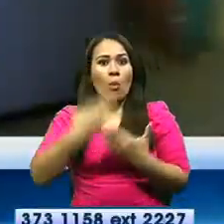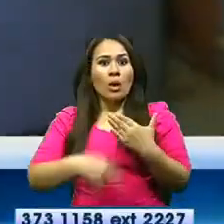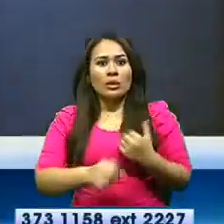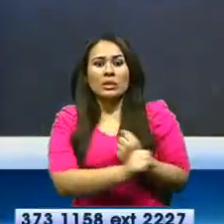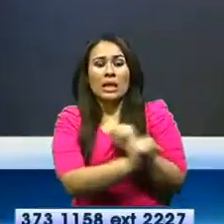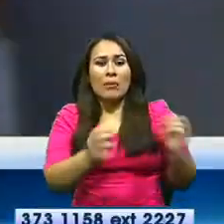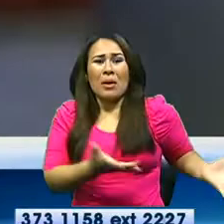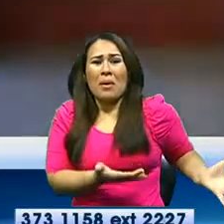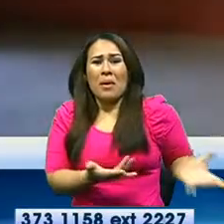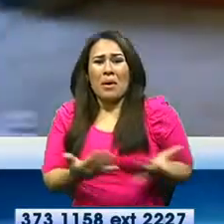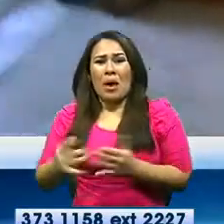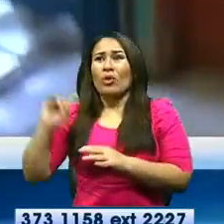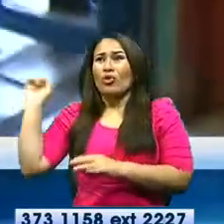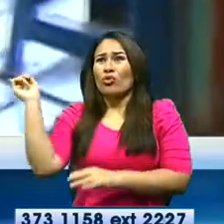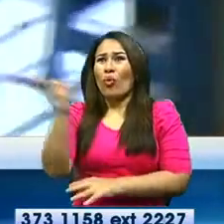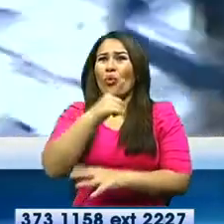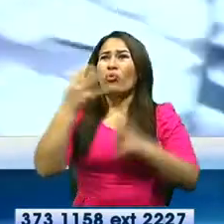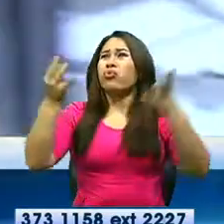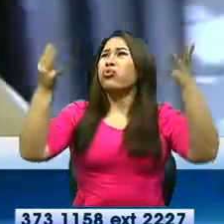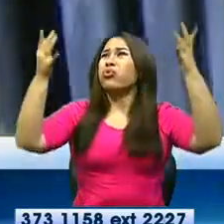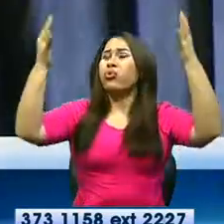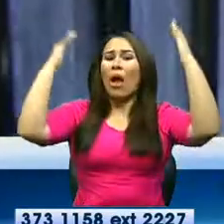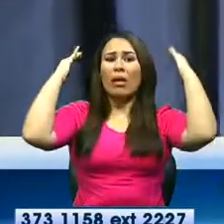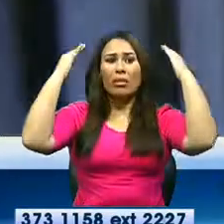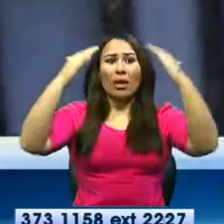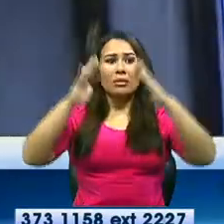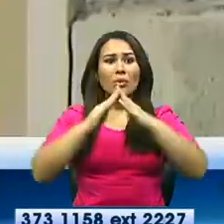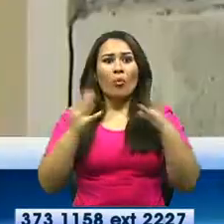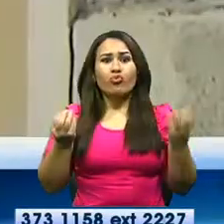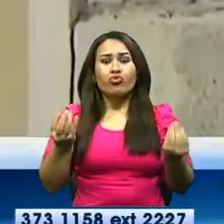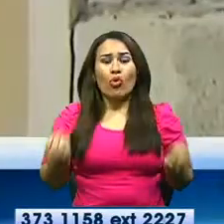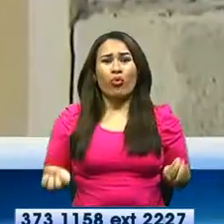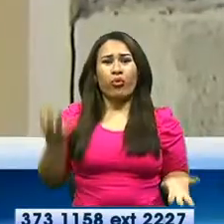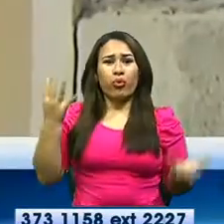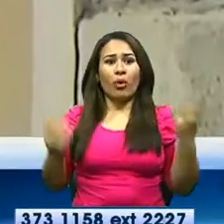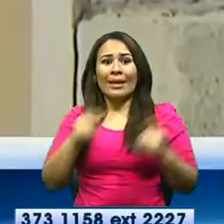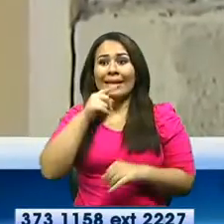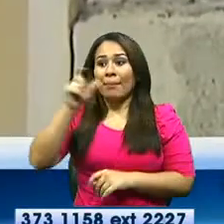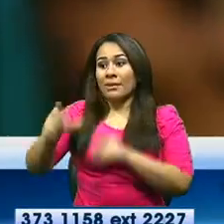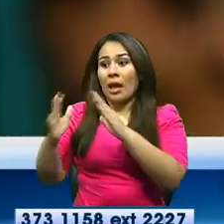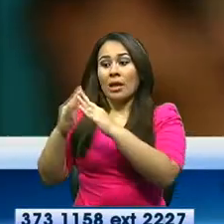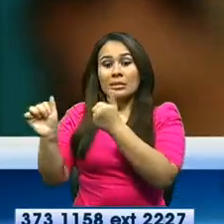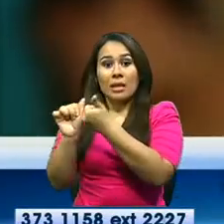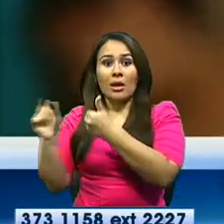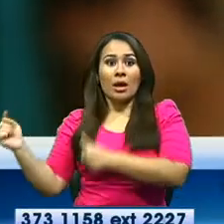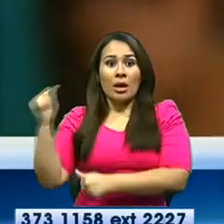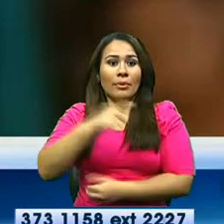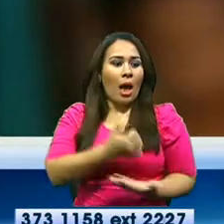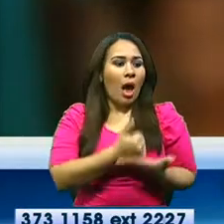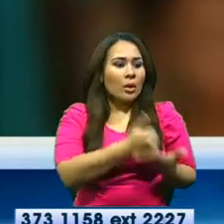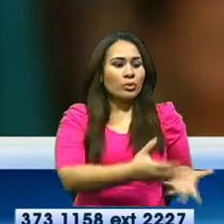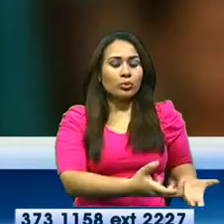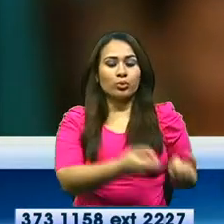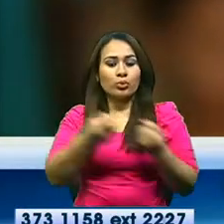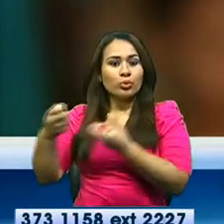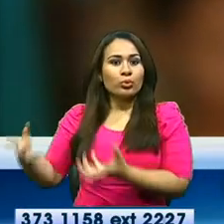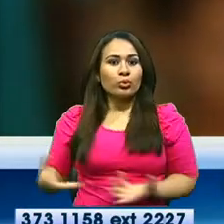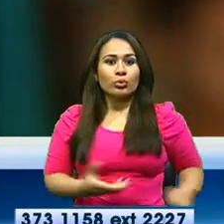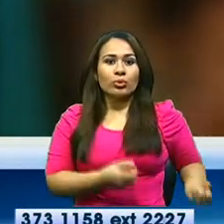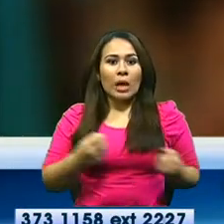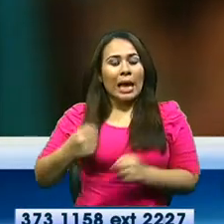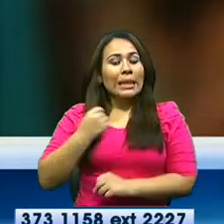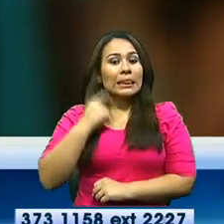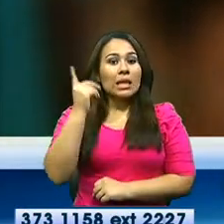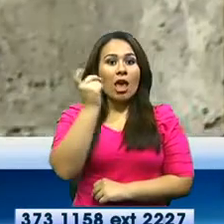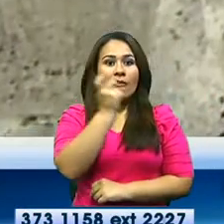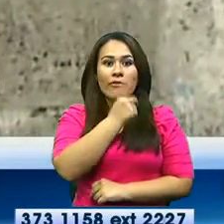el fuego se expandía desde el interior hacia el techo de su casa, ella asegura que los vecinos le ayudaron a ponerlos en un lugar seguro. La separación, porque